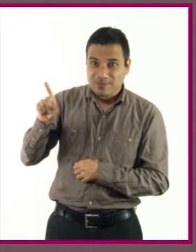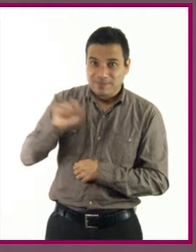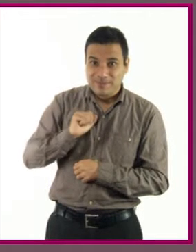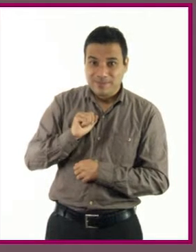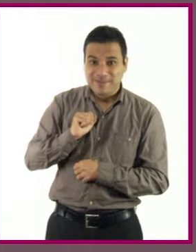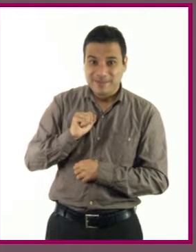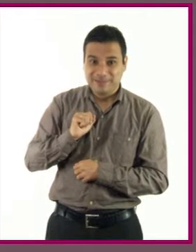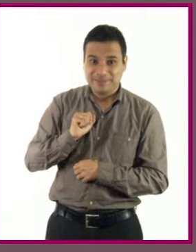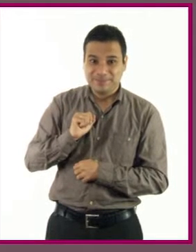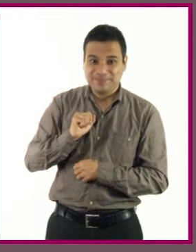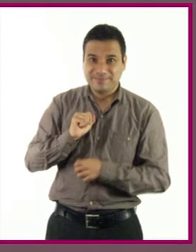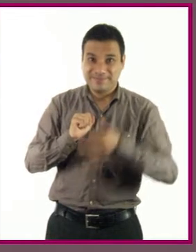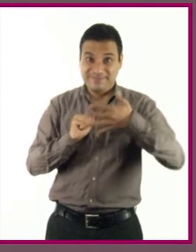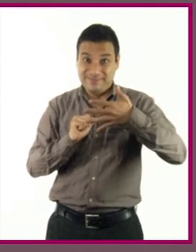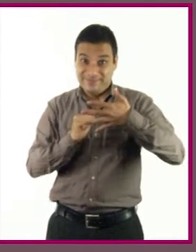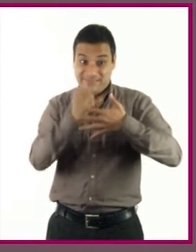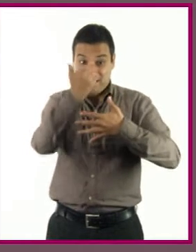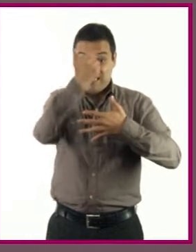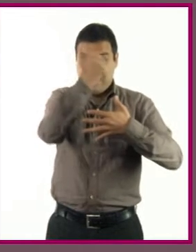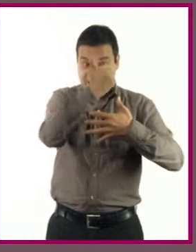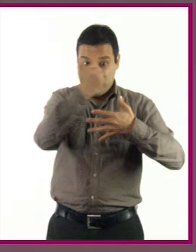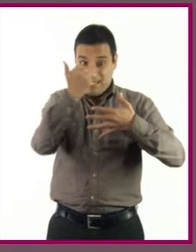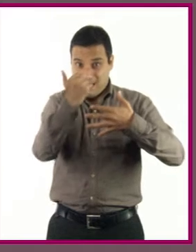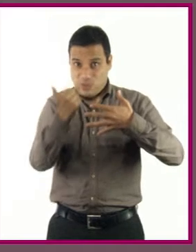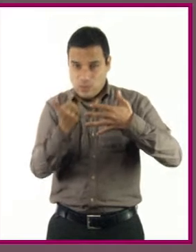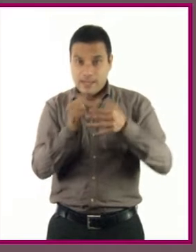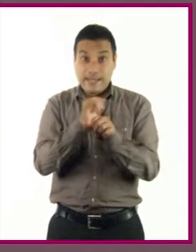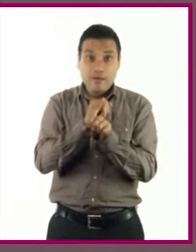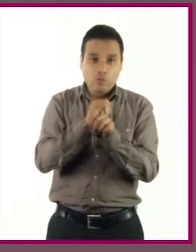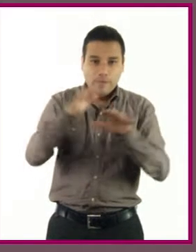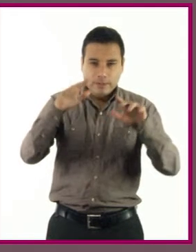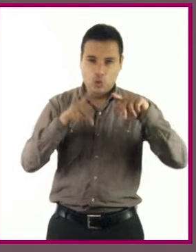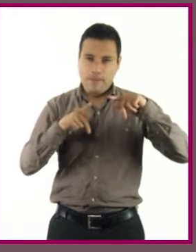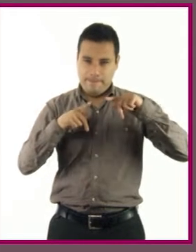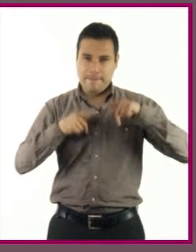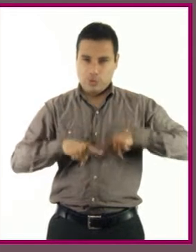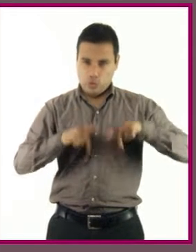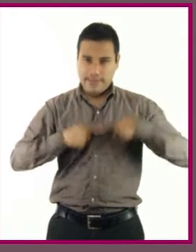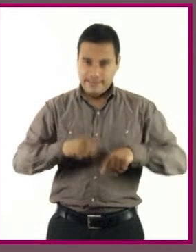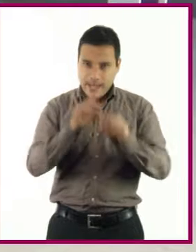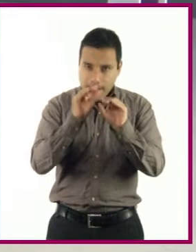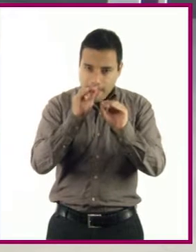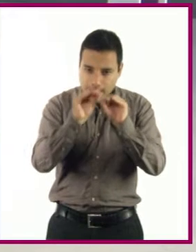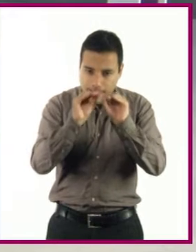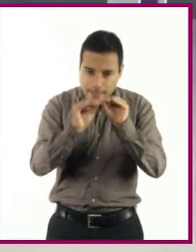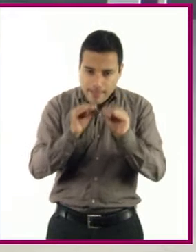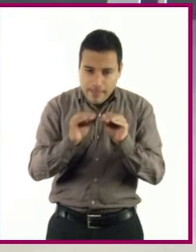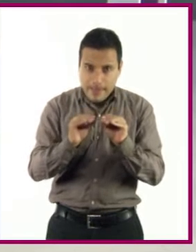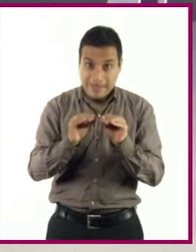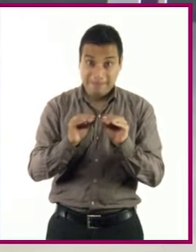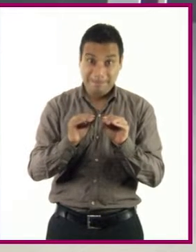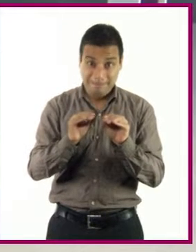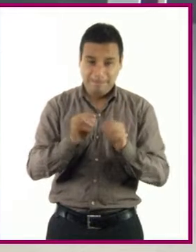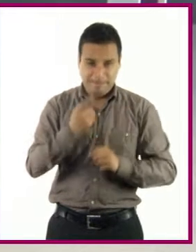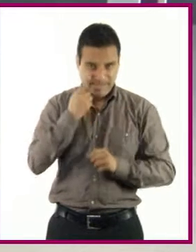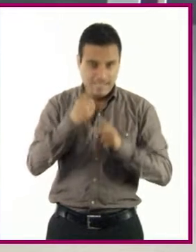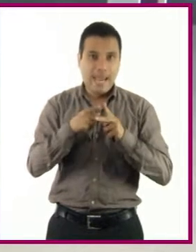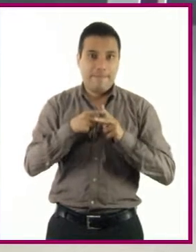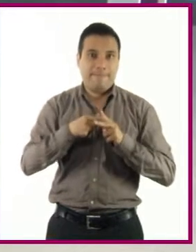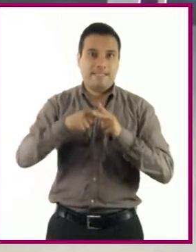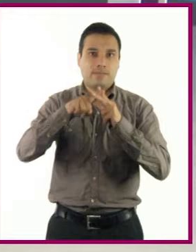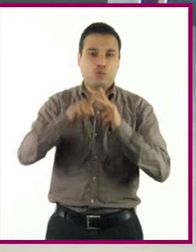servirá para agregar los datos o personajes que revisaremos en la sesión. Para iniciar,